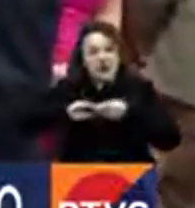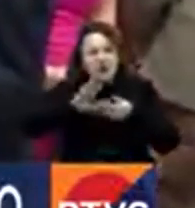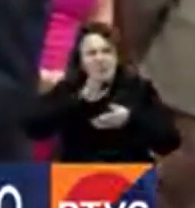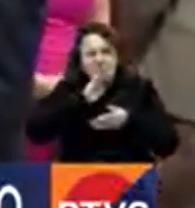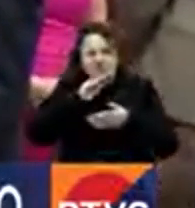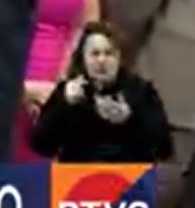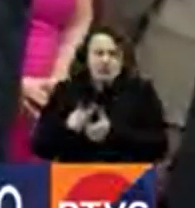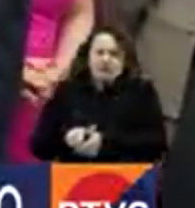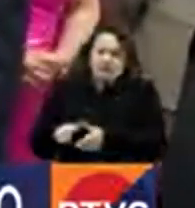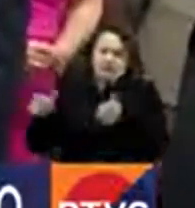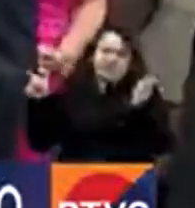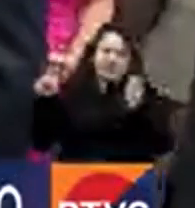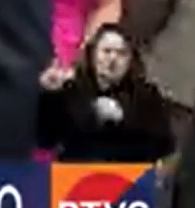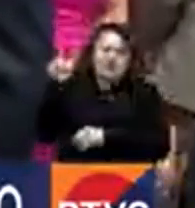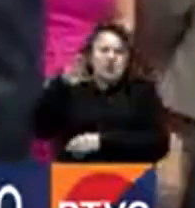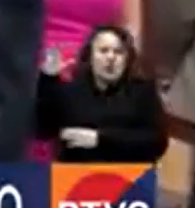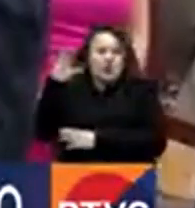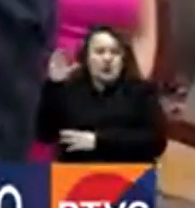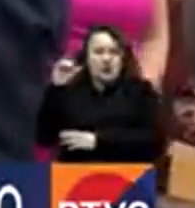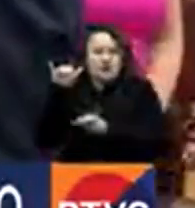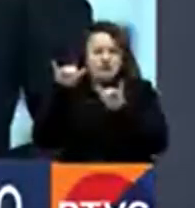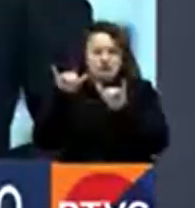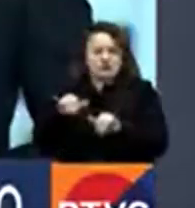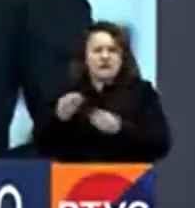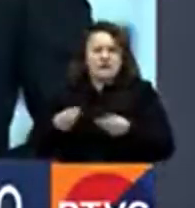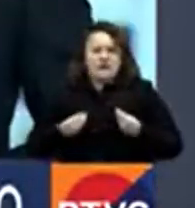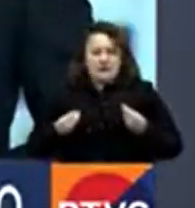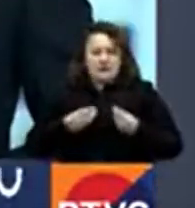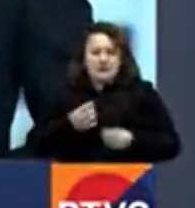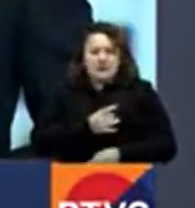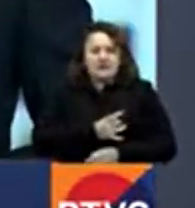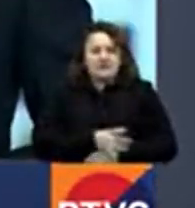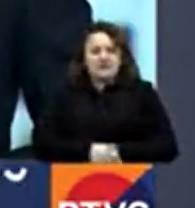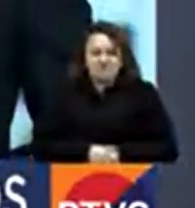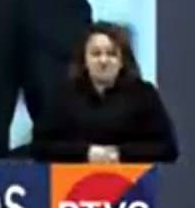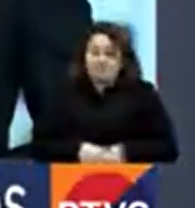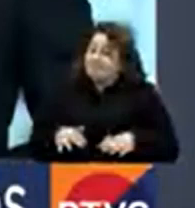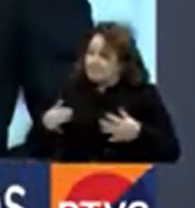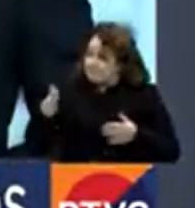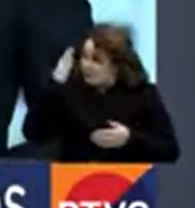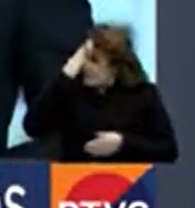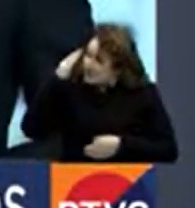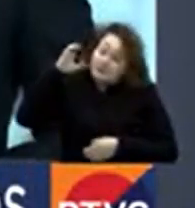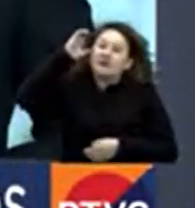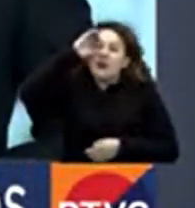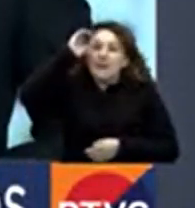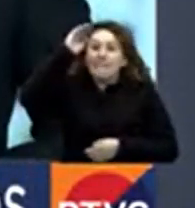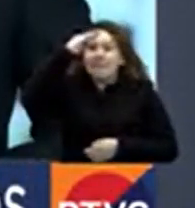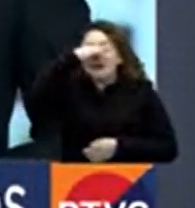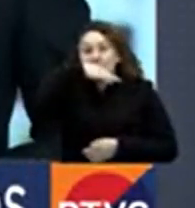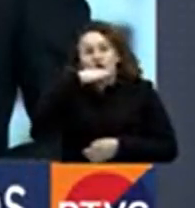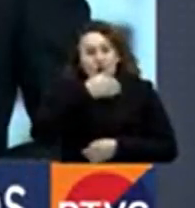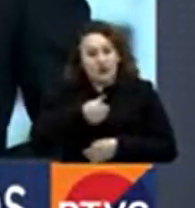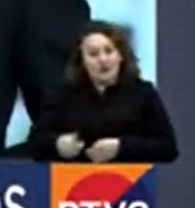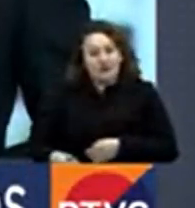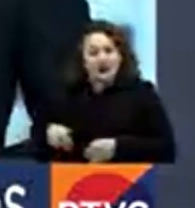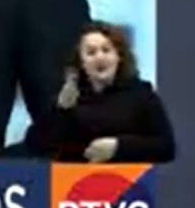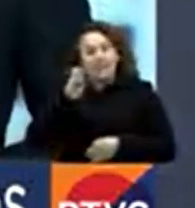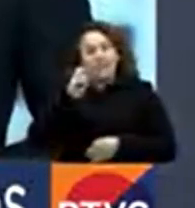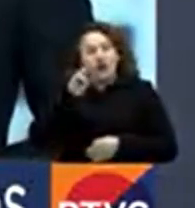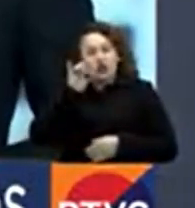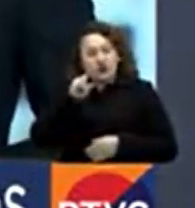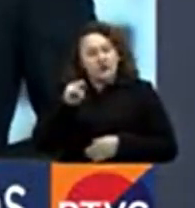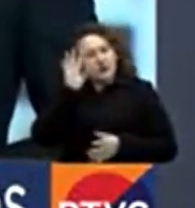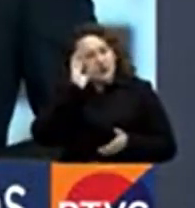numeroso grupo de colombianos residentes en Santiago. Carlos. Pues John, sabemos que el presidente Petro y el presidente Boric opinaron sobre lo sucedido en Brasil.